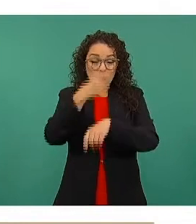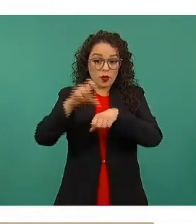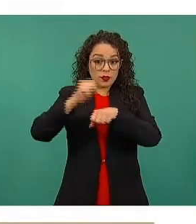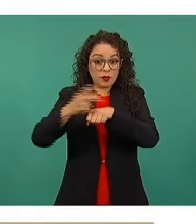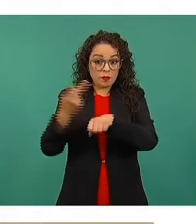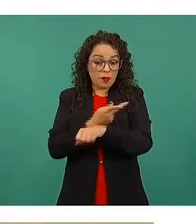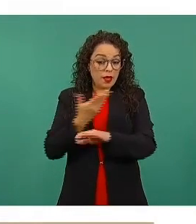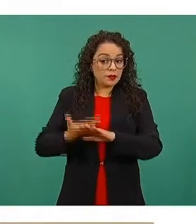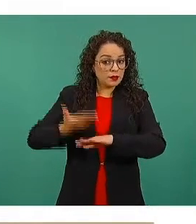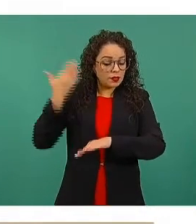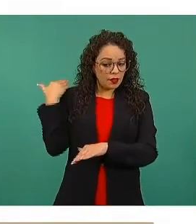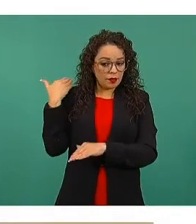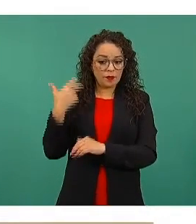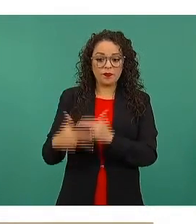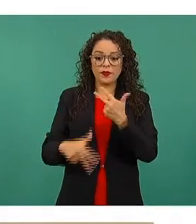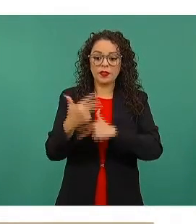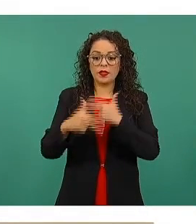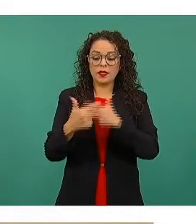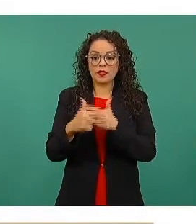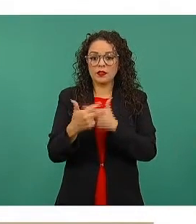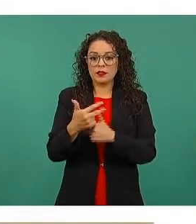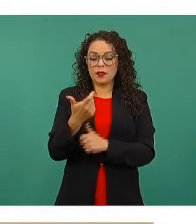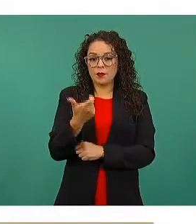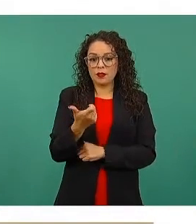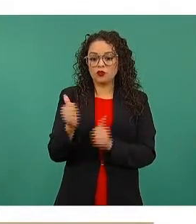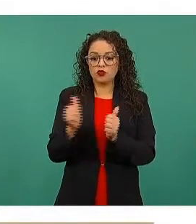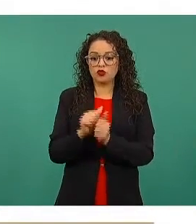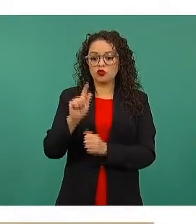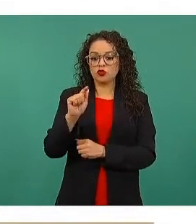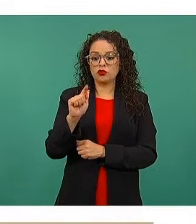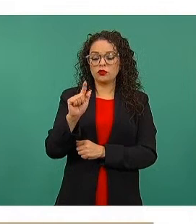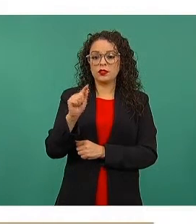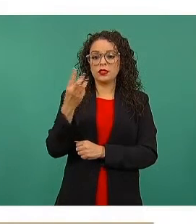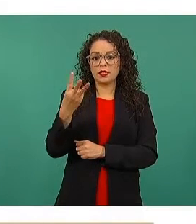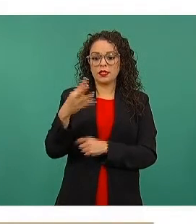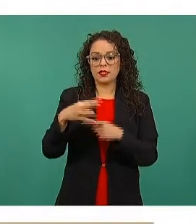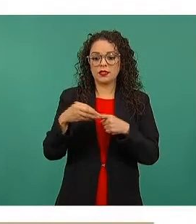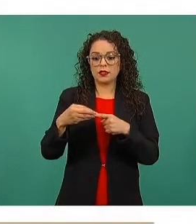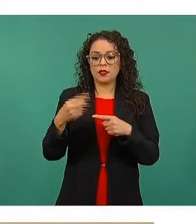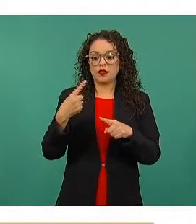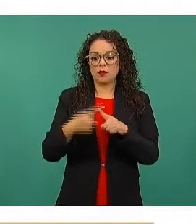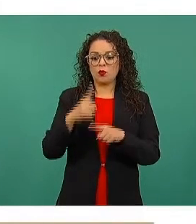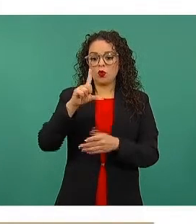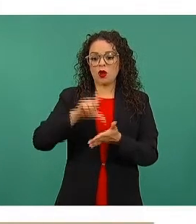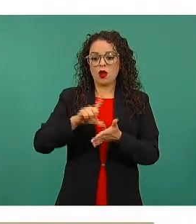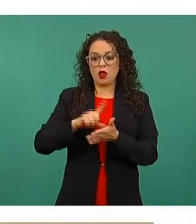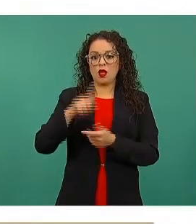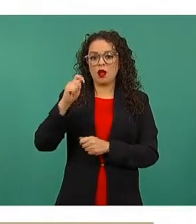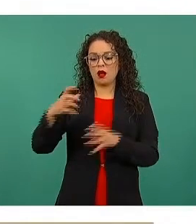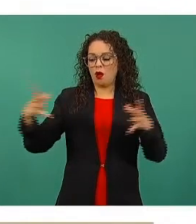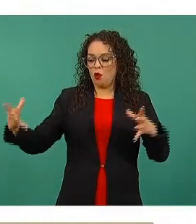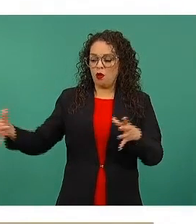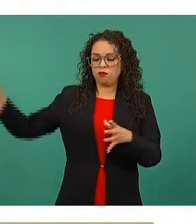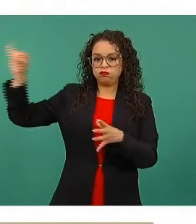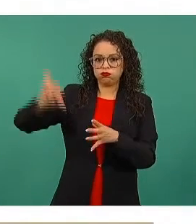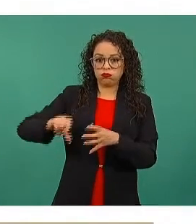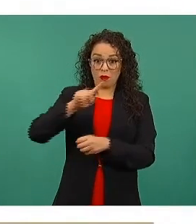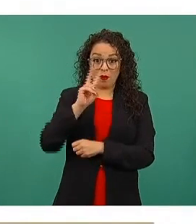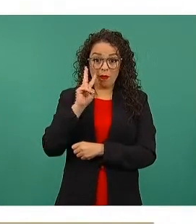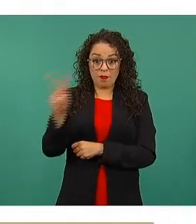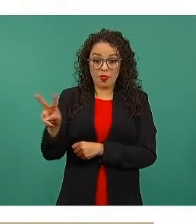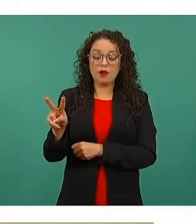pasada, y 13 pesos con 73 centavos por litro para tanque estacionario. Ustedes pueden ver que está por